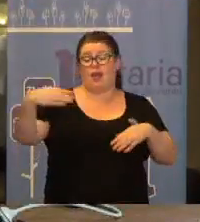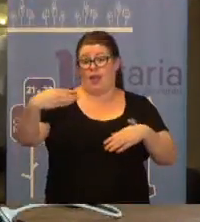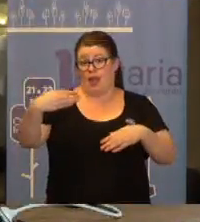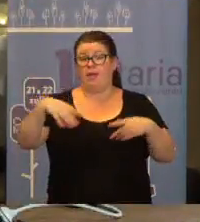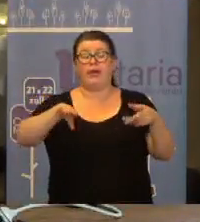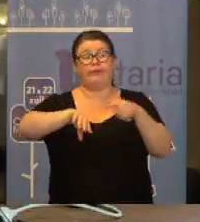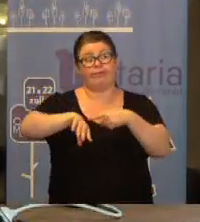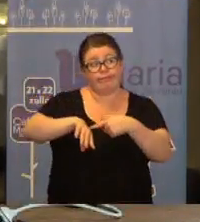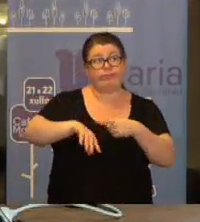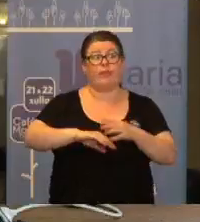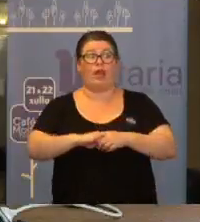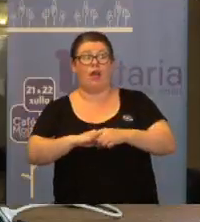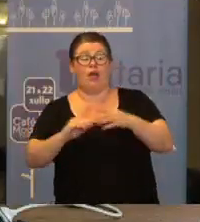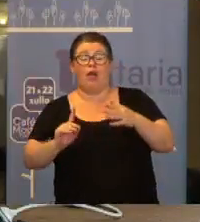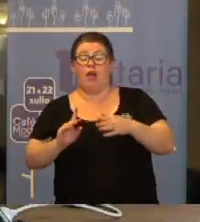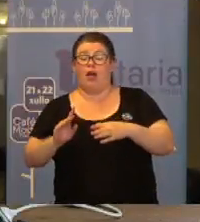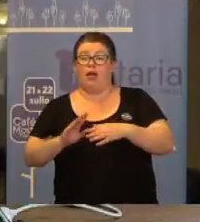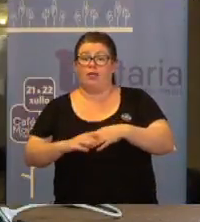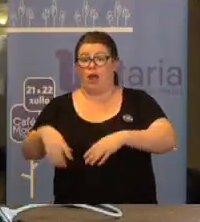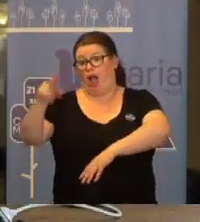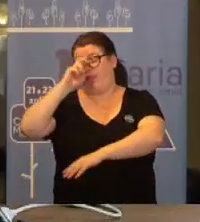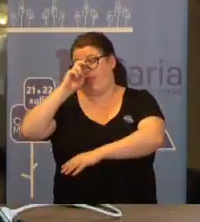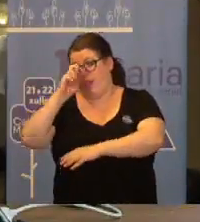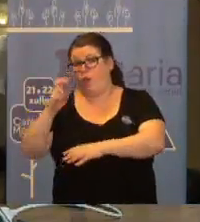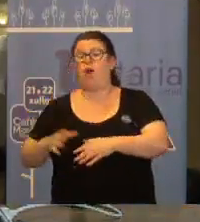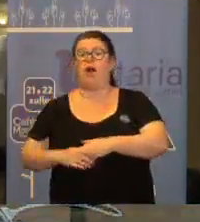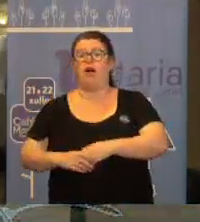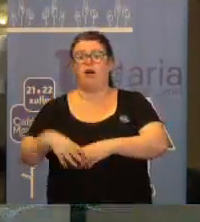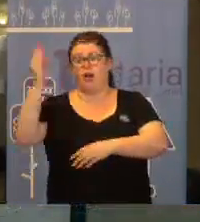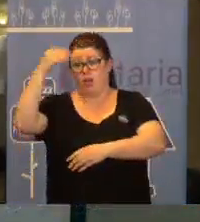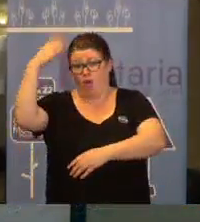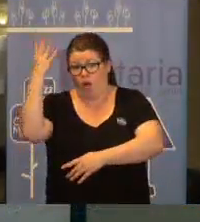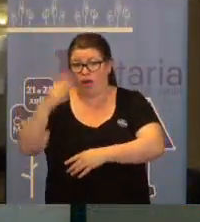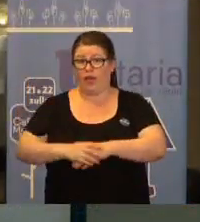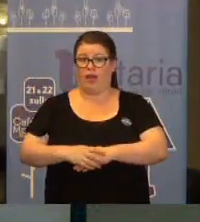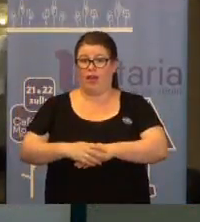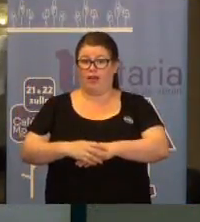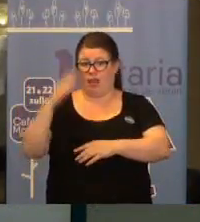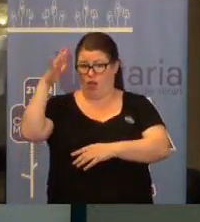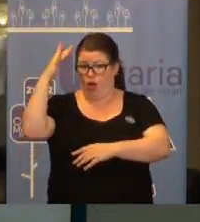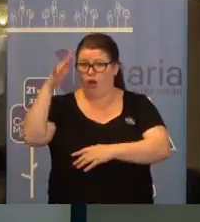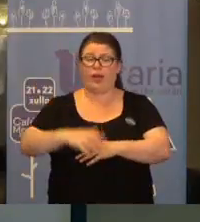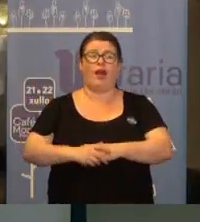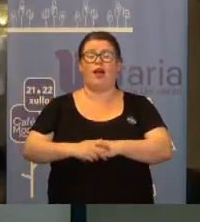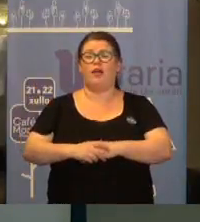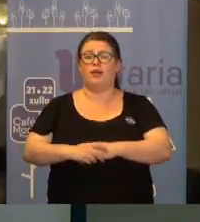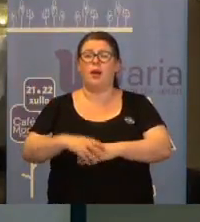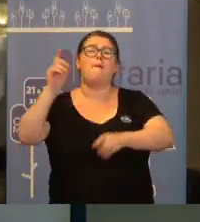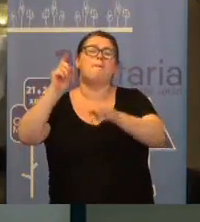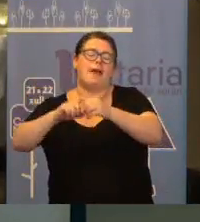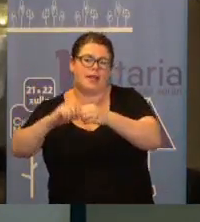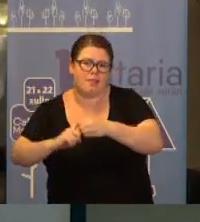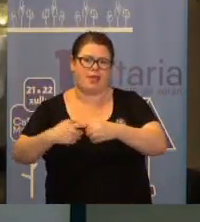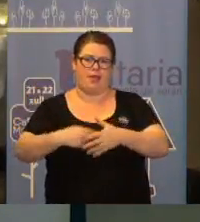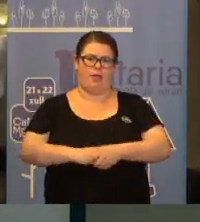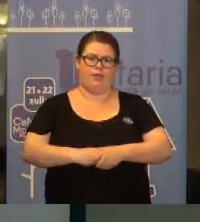si temos unha orientación paradigmática bella, ideologicista, pero unha orientación de participación, pois